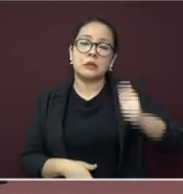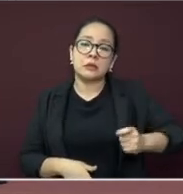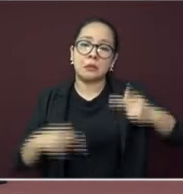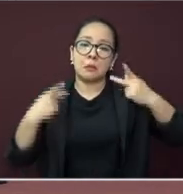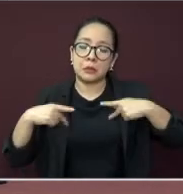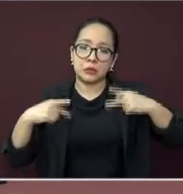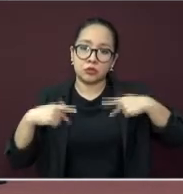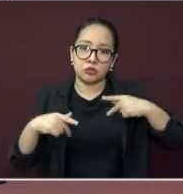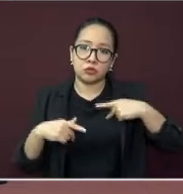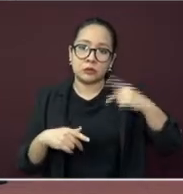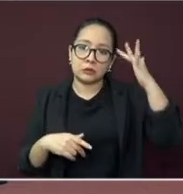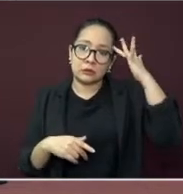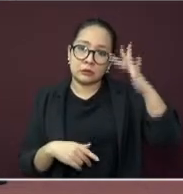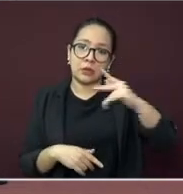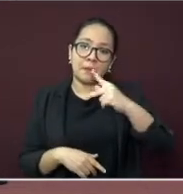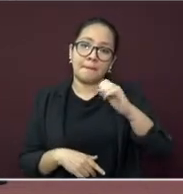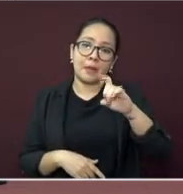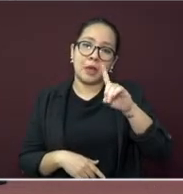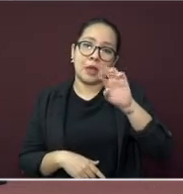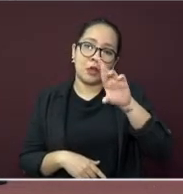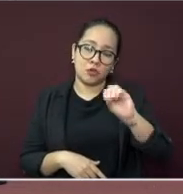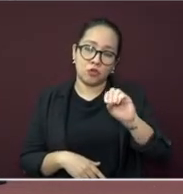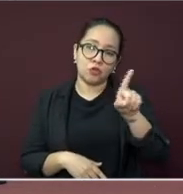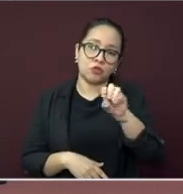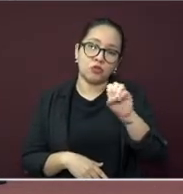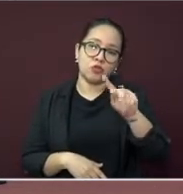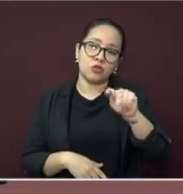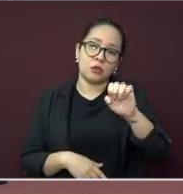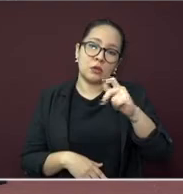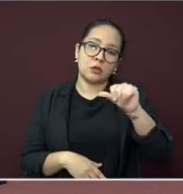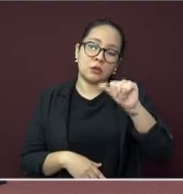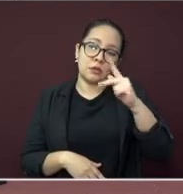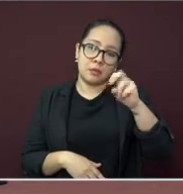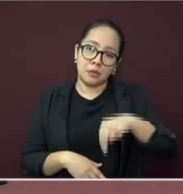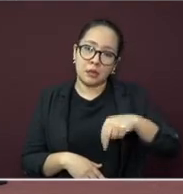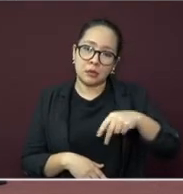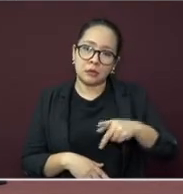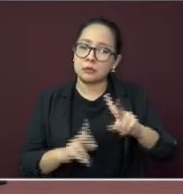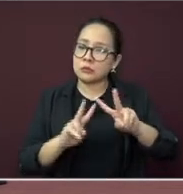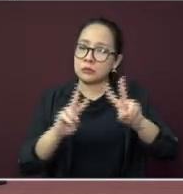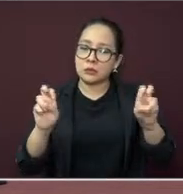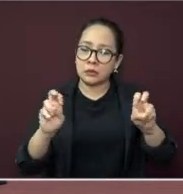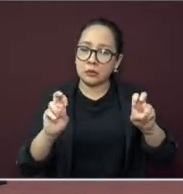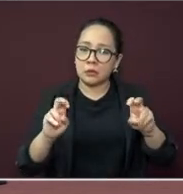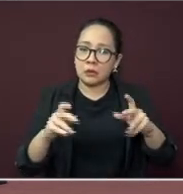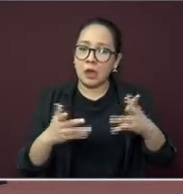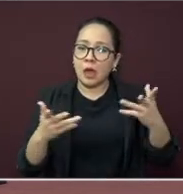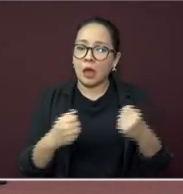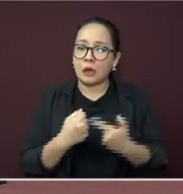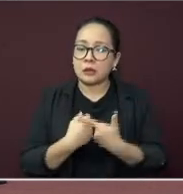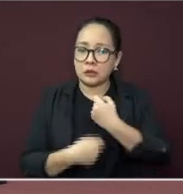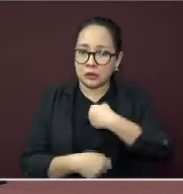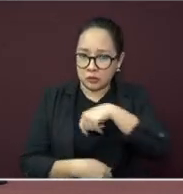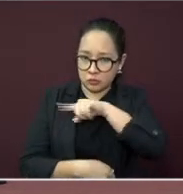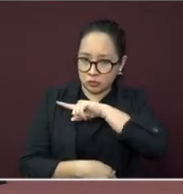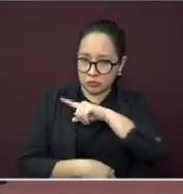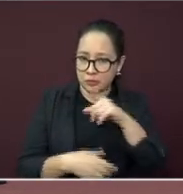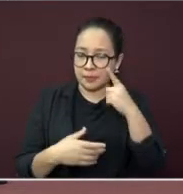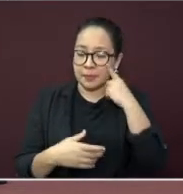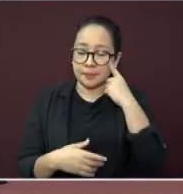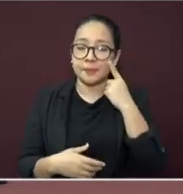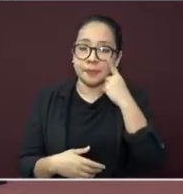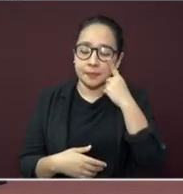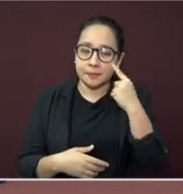de san pedros oteapan respecto de una obra de salud en esto como se informó de manera